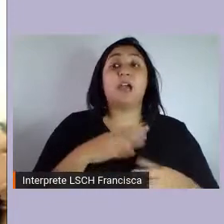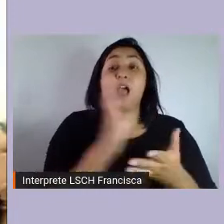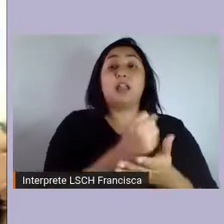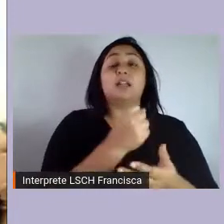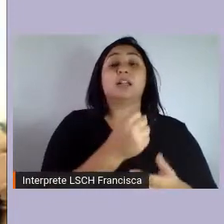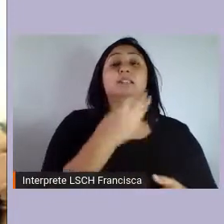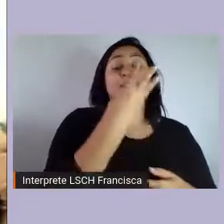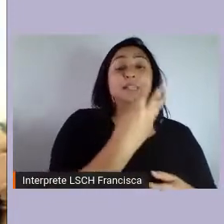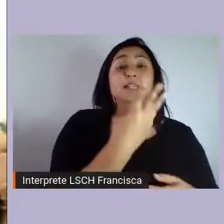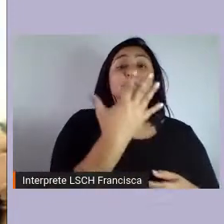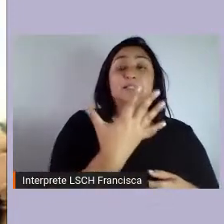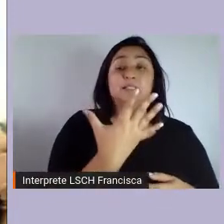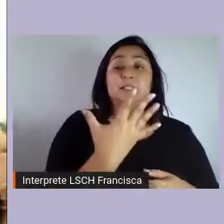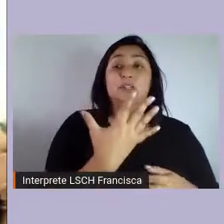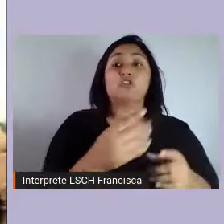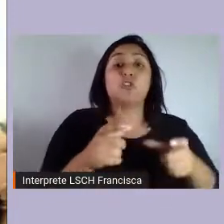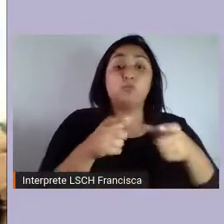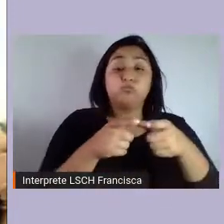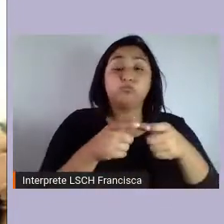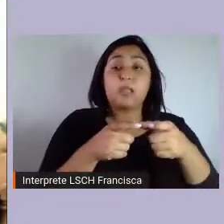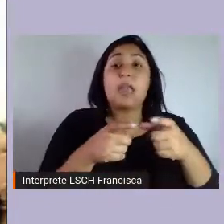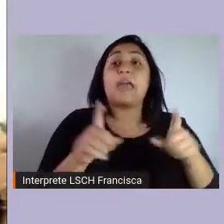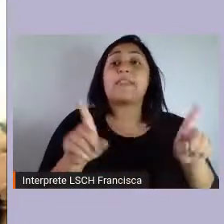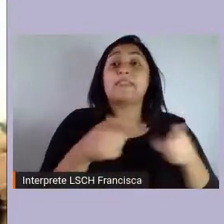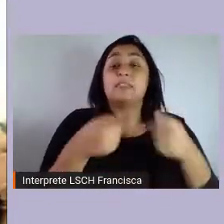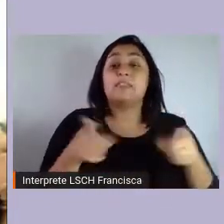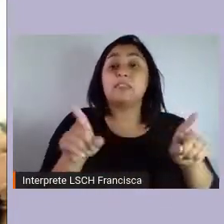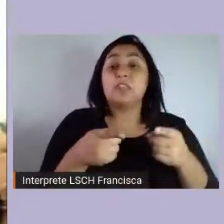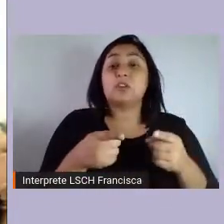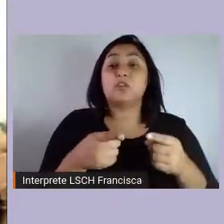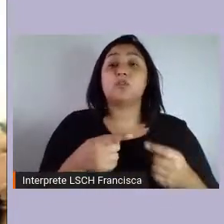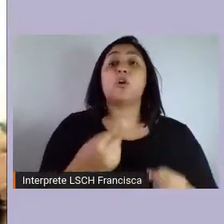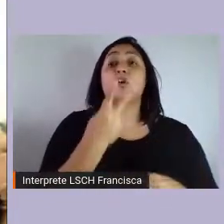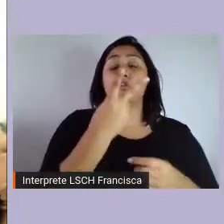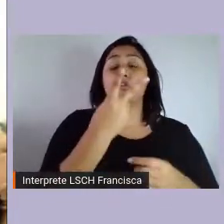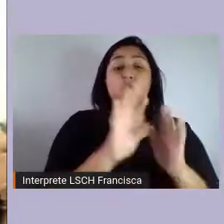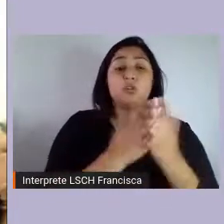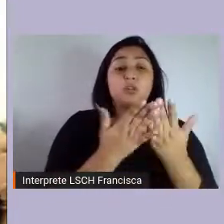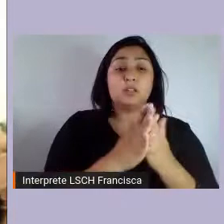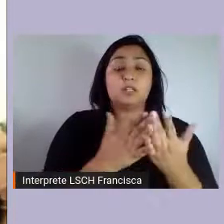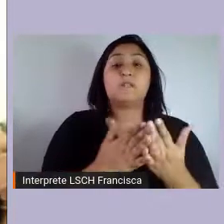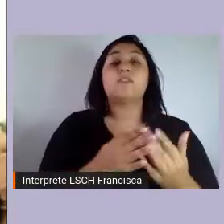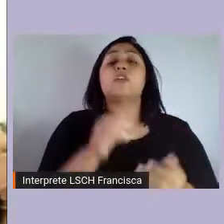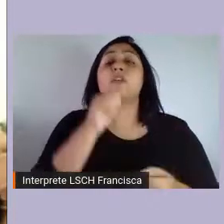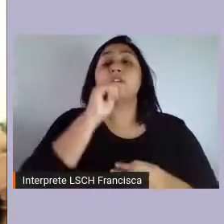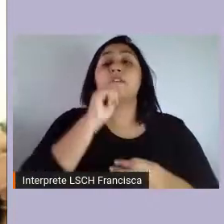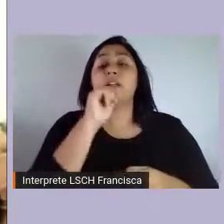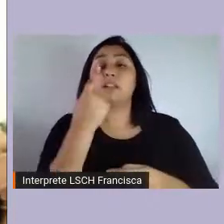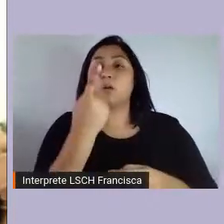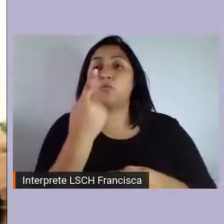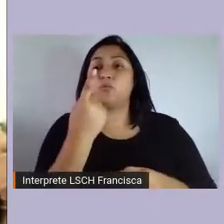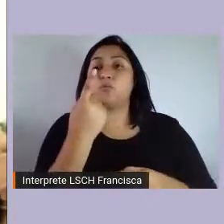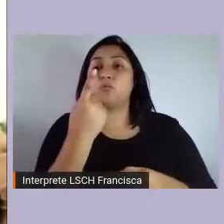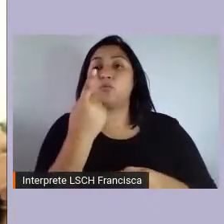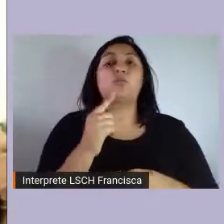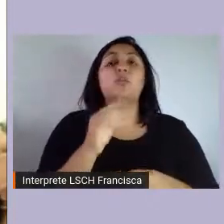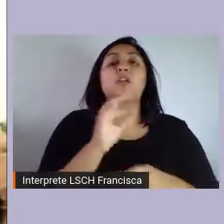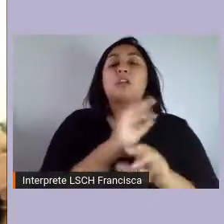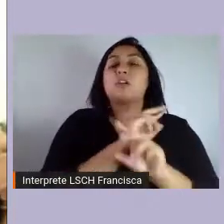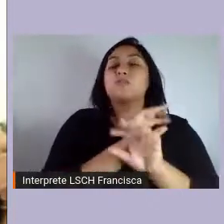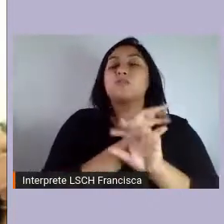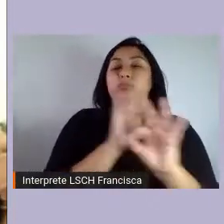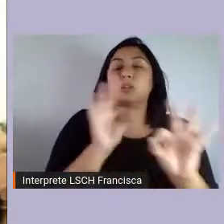y uno que también está inconcluso y hay una versión que nunca se publicó, que son Cantos Folclóricos Chilenos, que es un libro